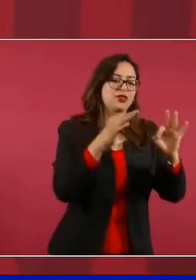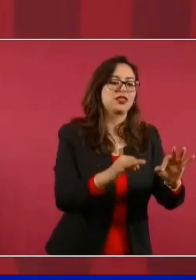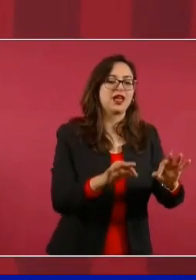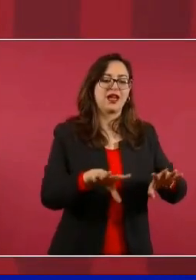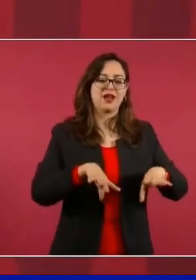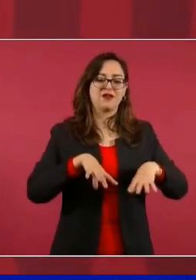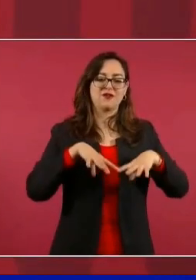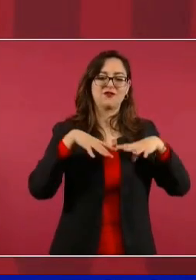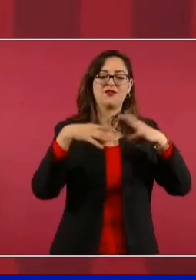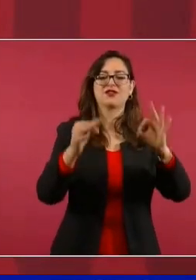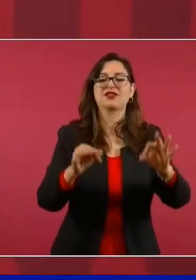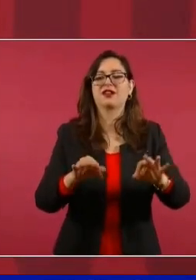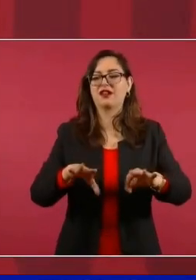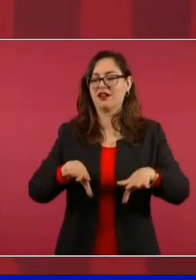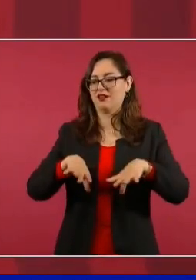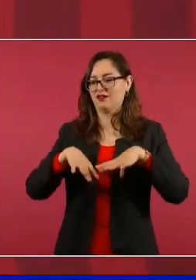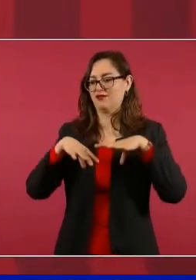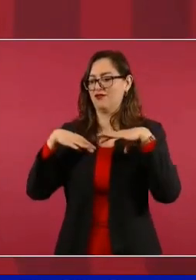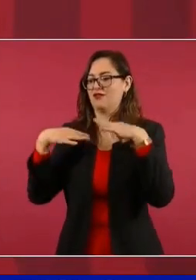un